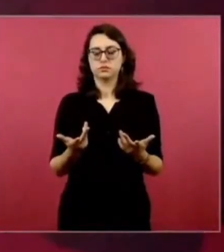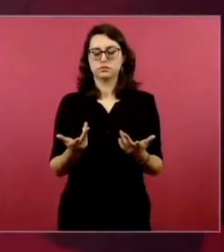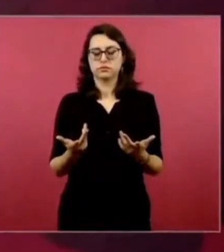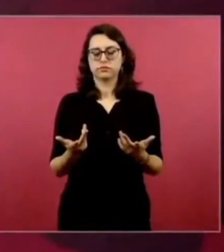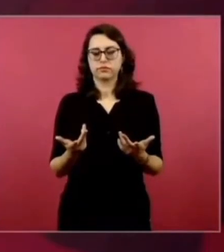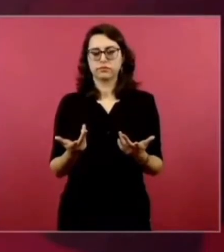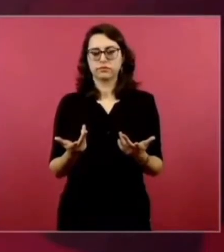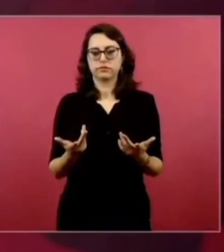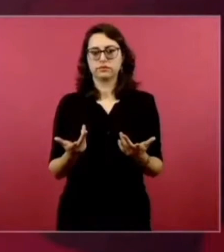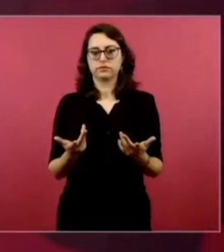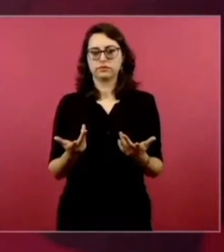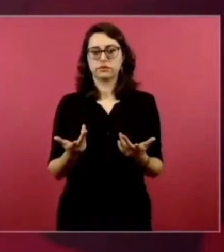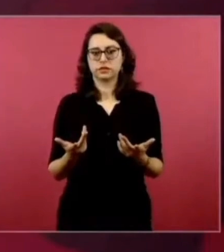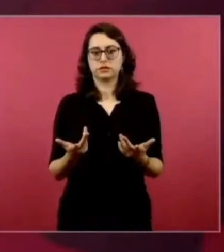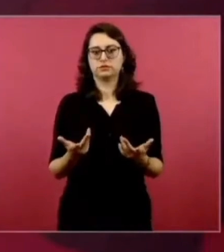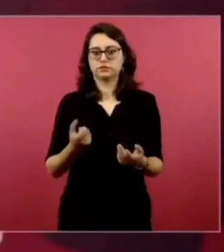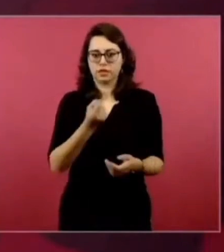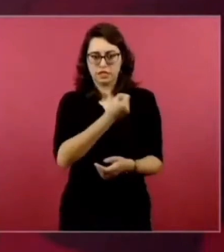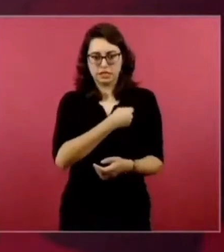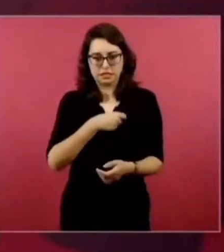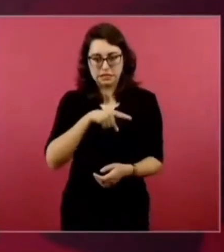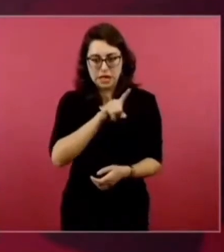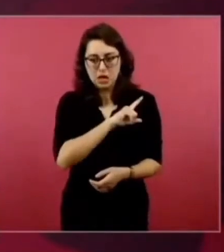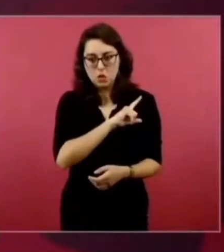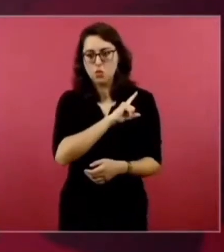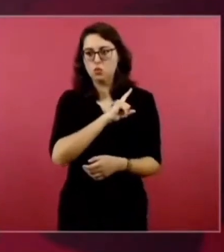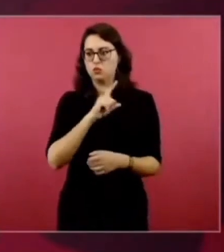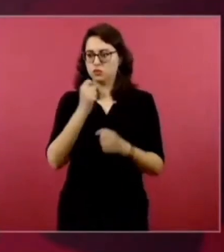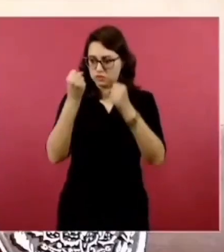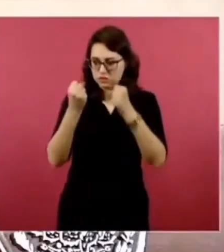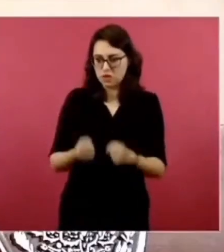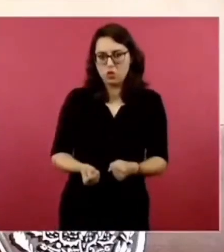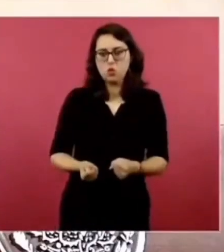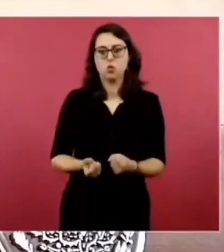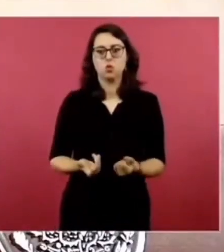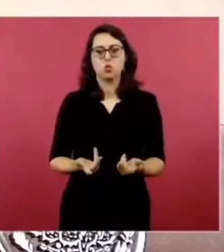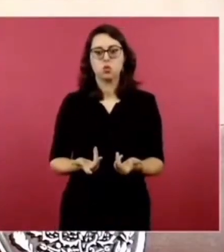y que se tenga garantizada la salud.